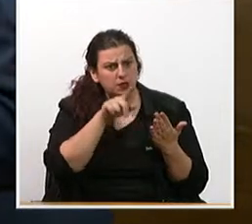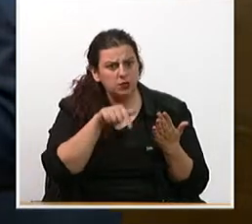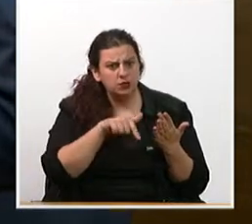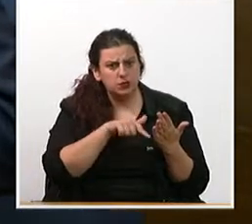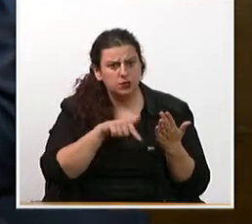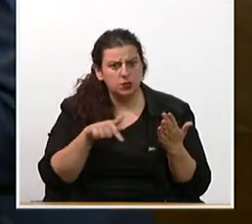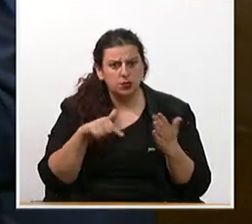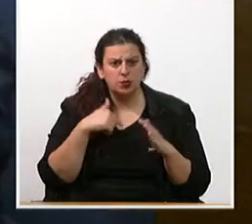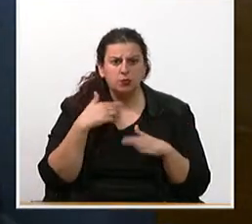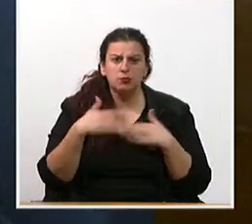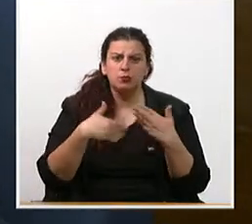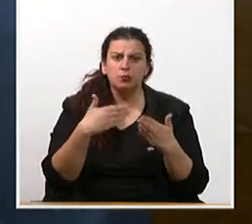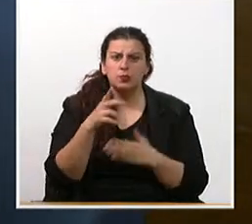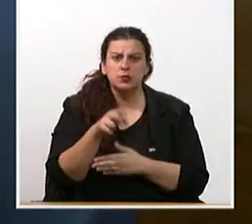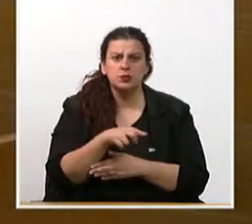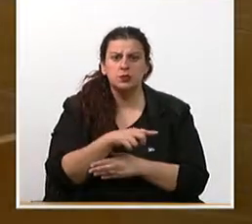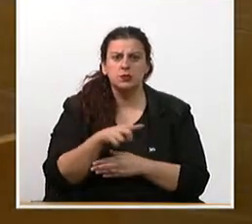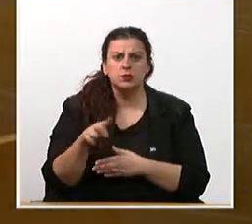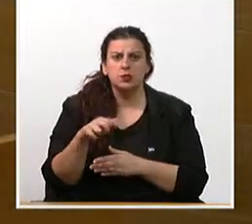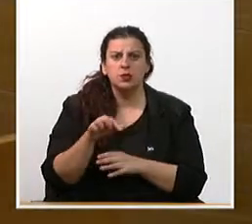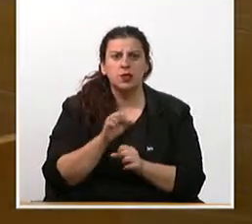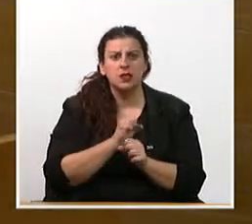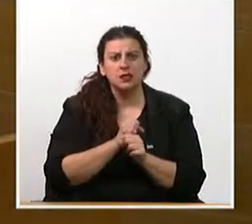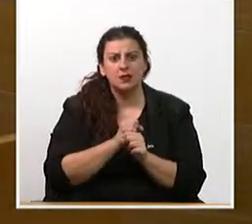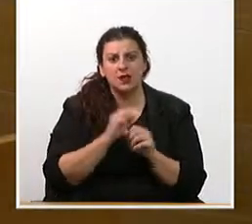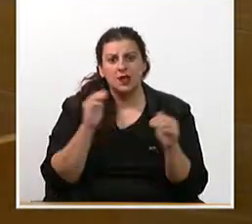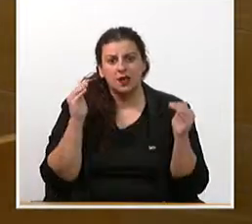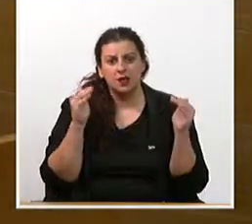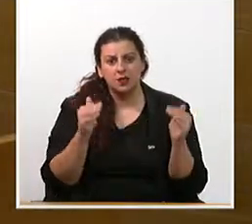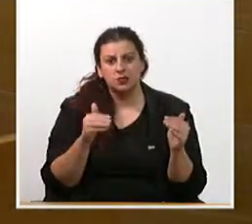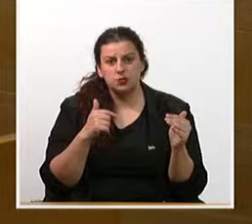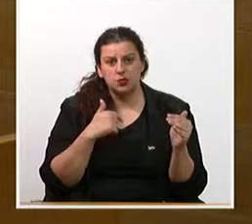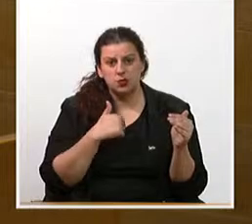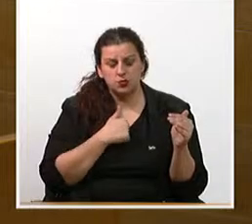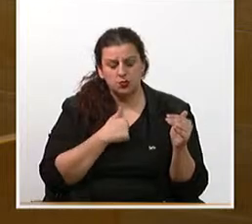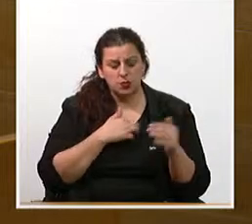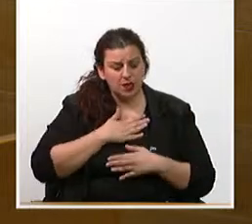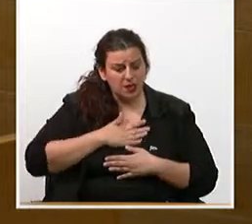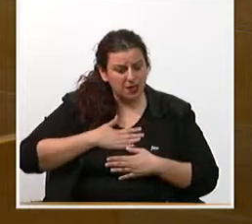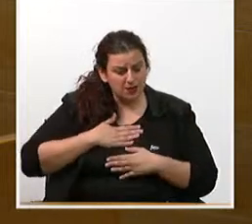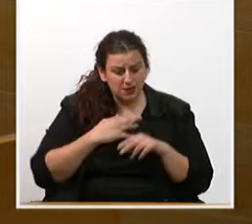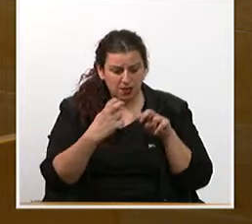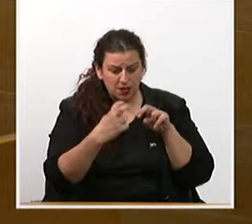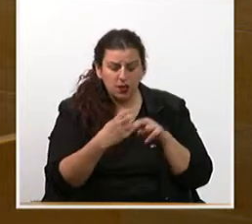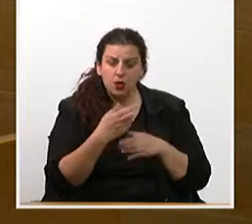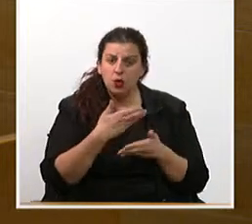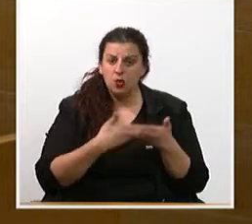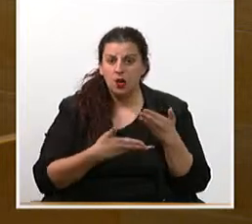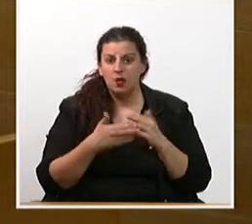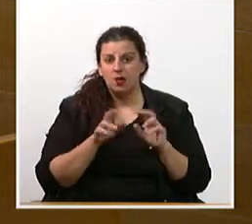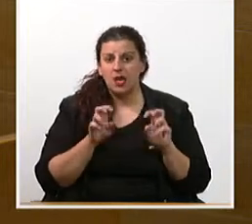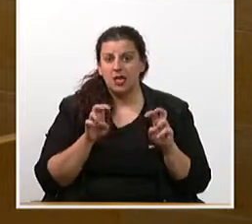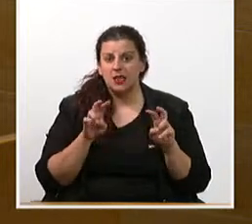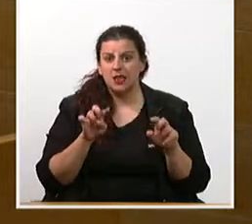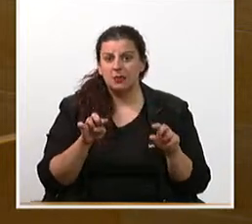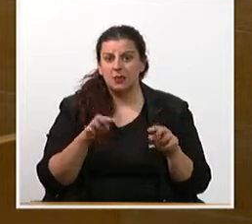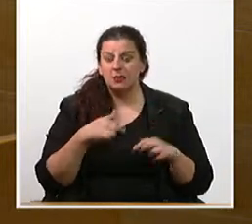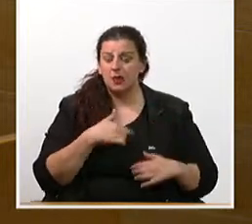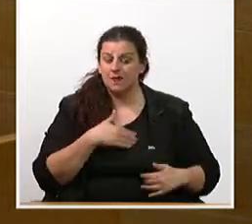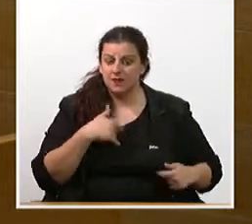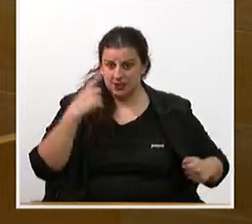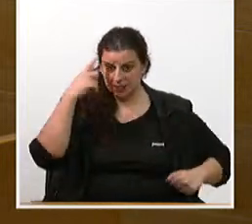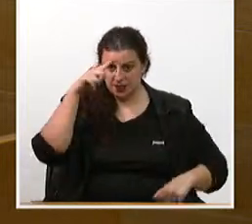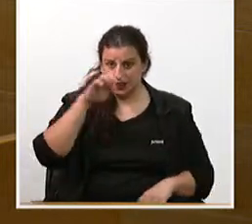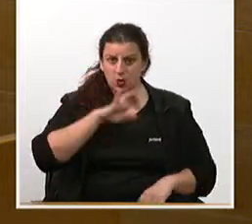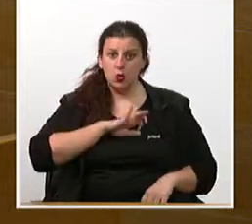en funcionem yo de colab en de